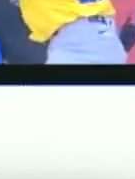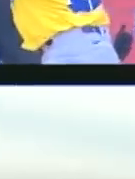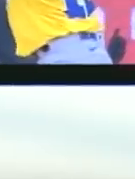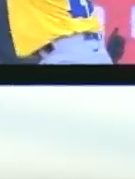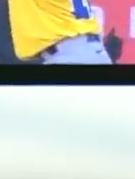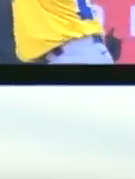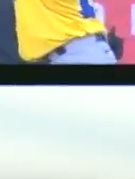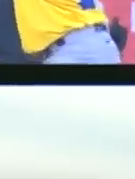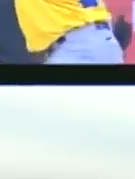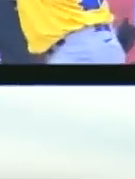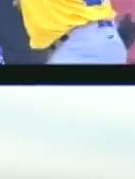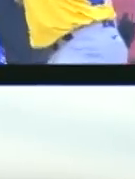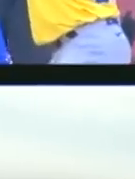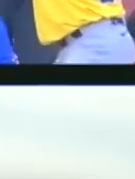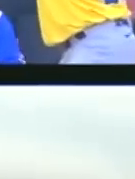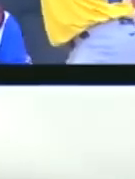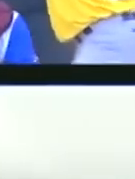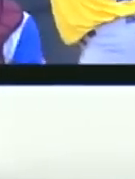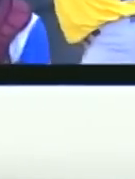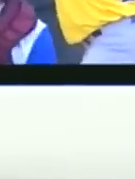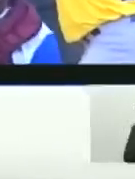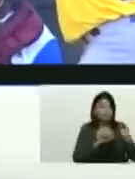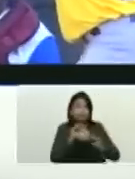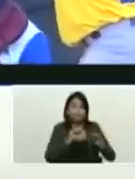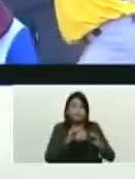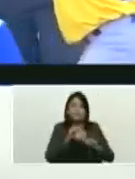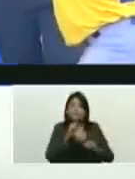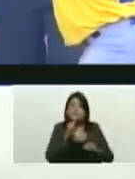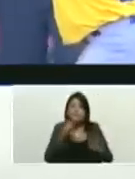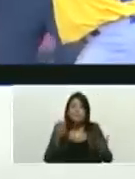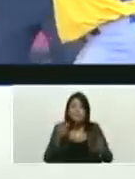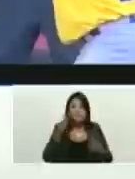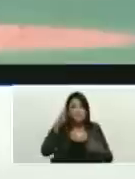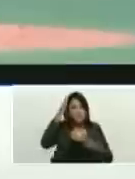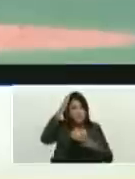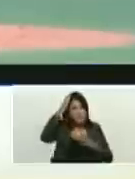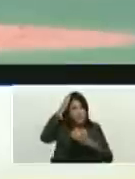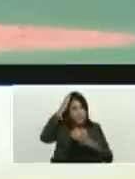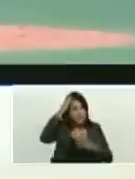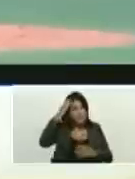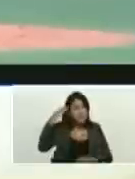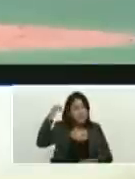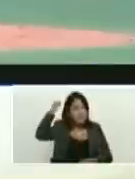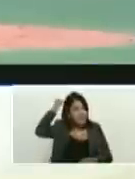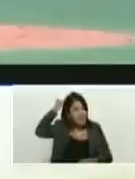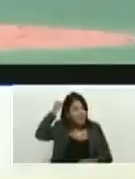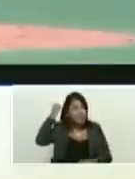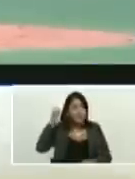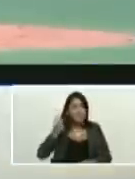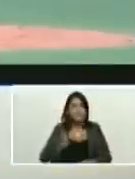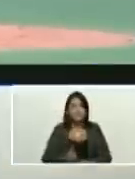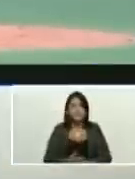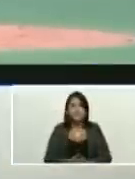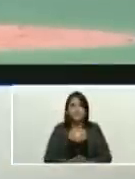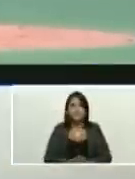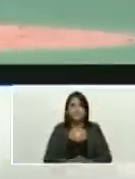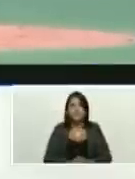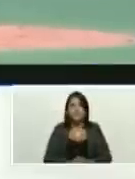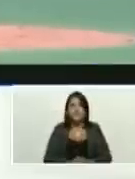Independencia de América del Sur hace 200 años. ¡Qué bonito! Aplausos para Colombia y su uniforme.